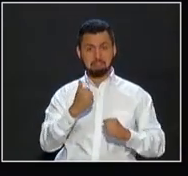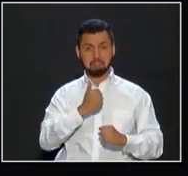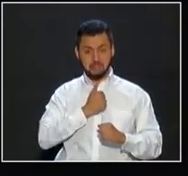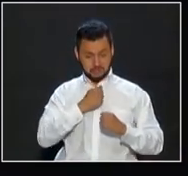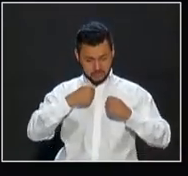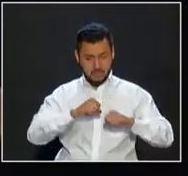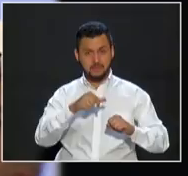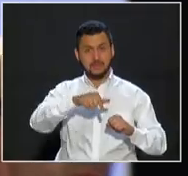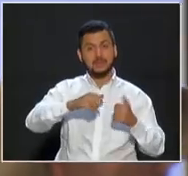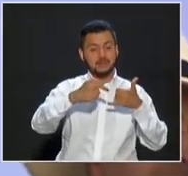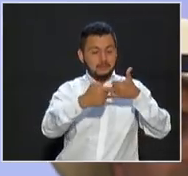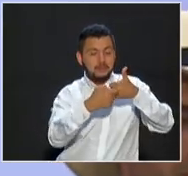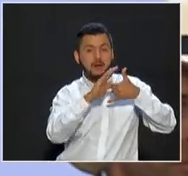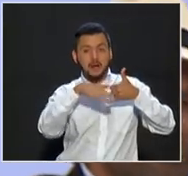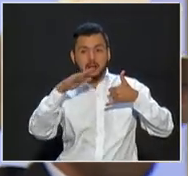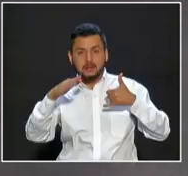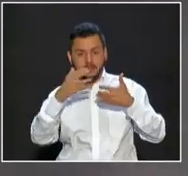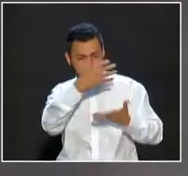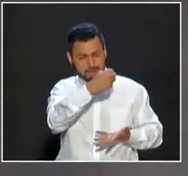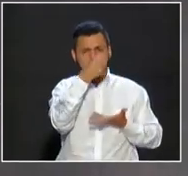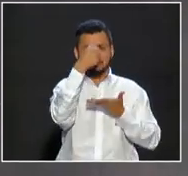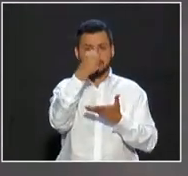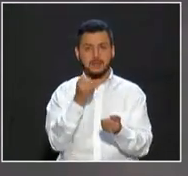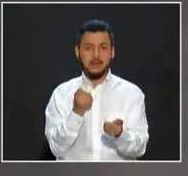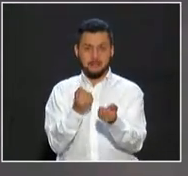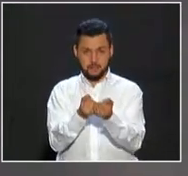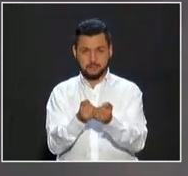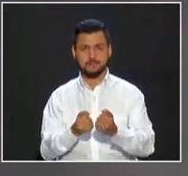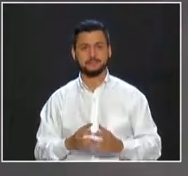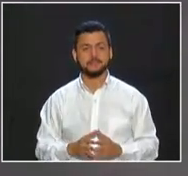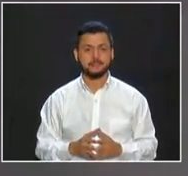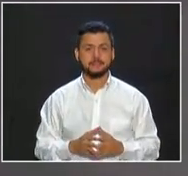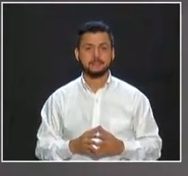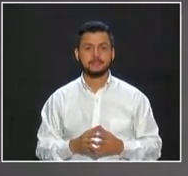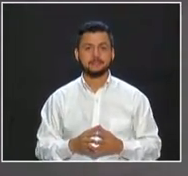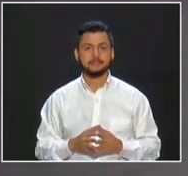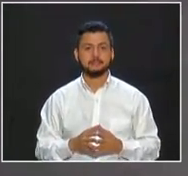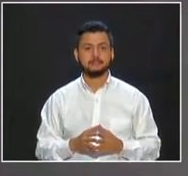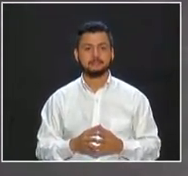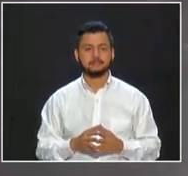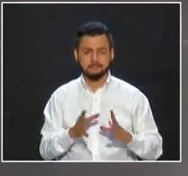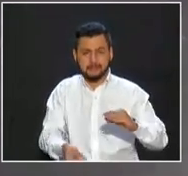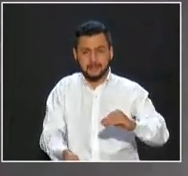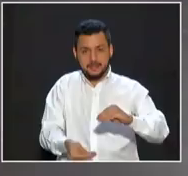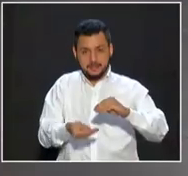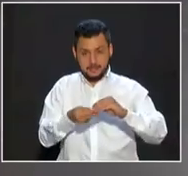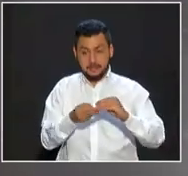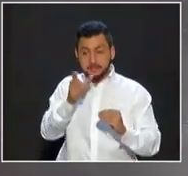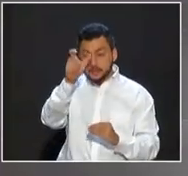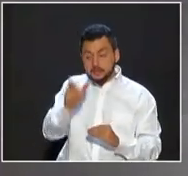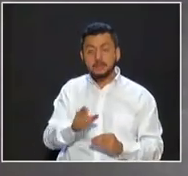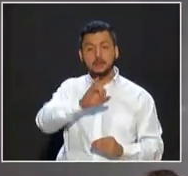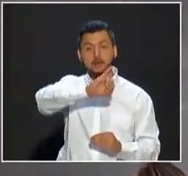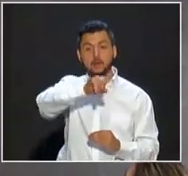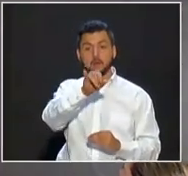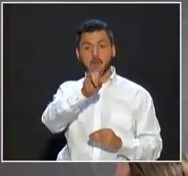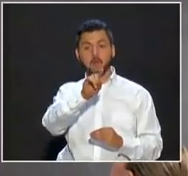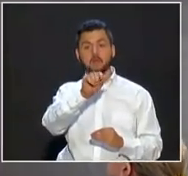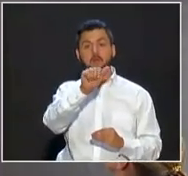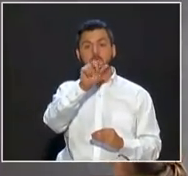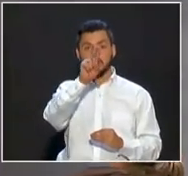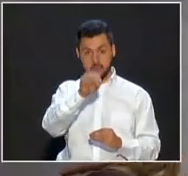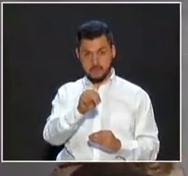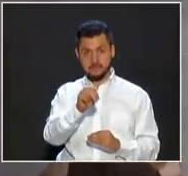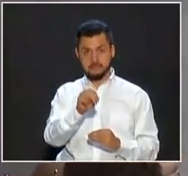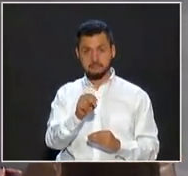de contratistas corruptos vamos a continuar con otra pregunta en este caso es para juan camilo restrepo que está ubicado en